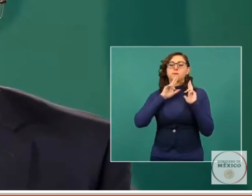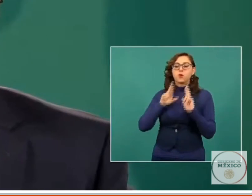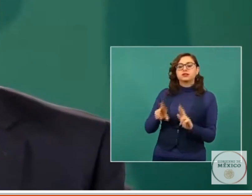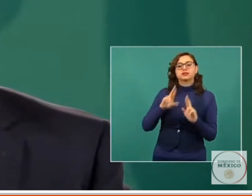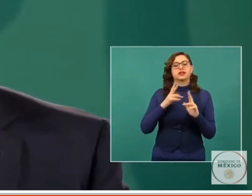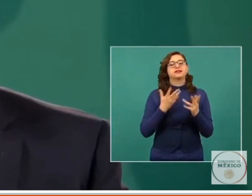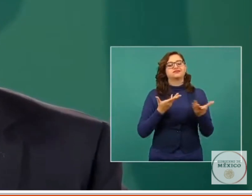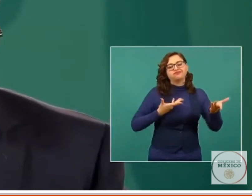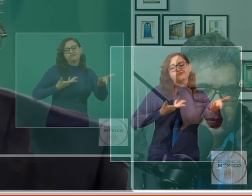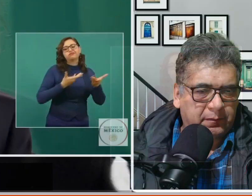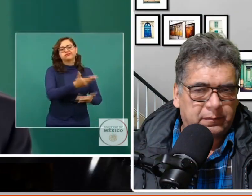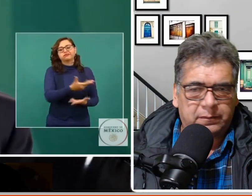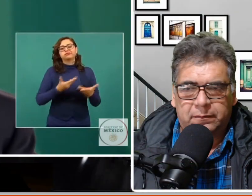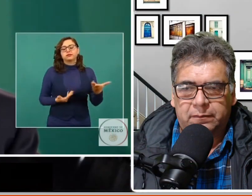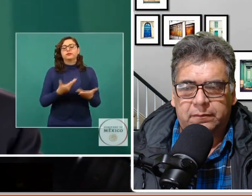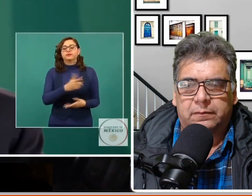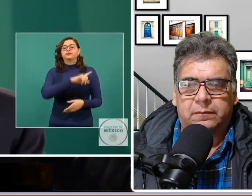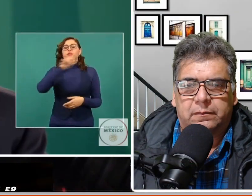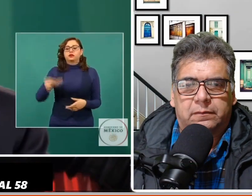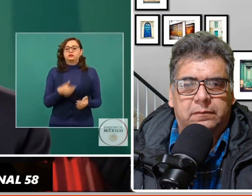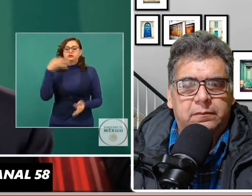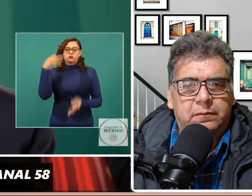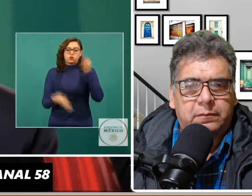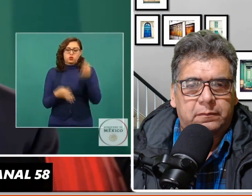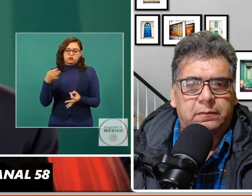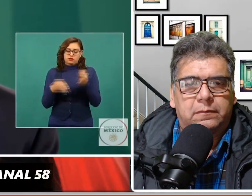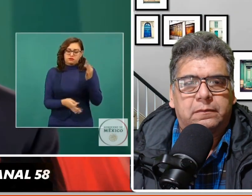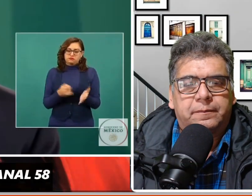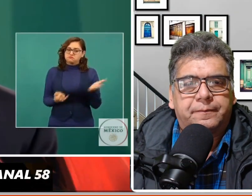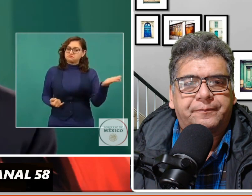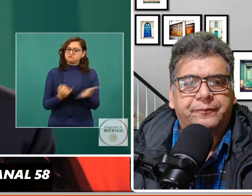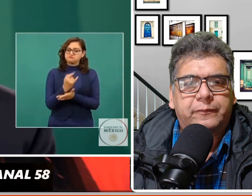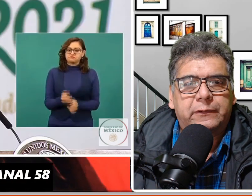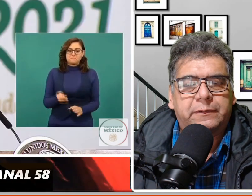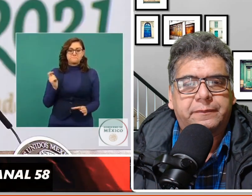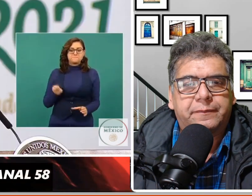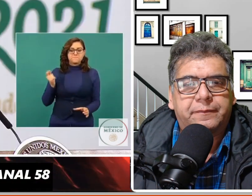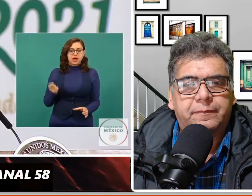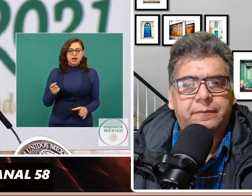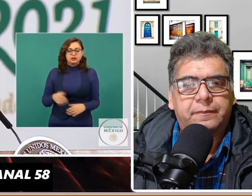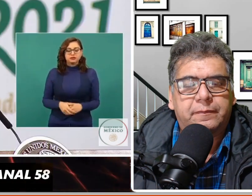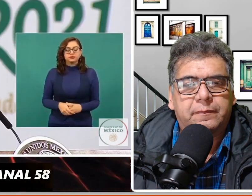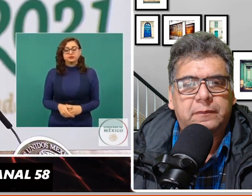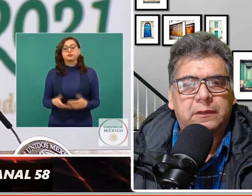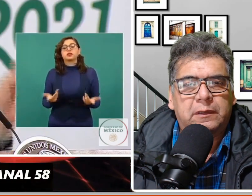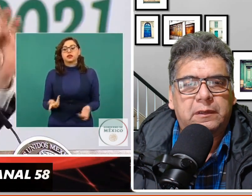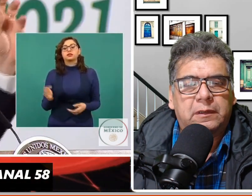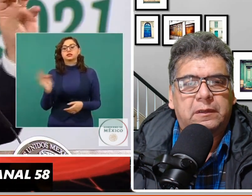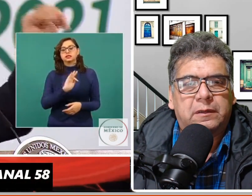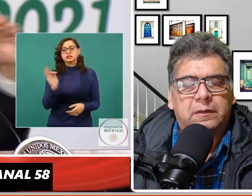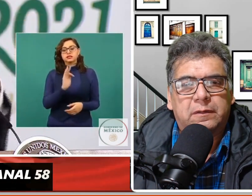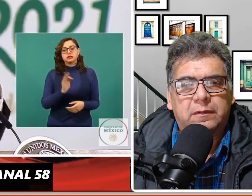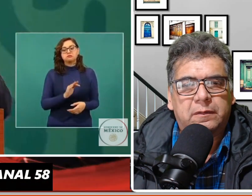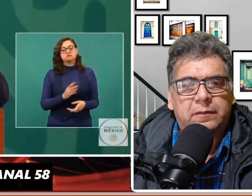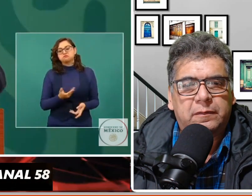una determinación, y en caso de que sea positiva para nosotros, pues puede eso significar que nos vayamos a una apelación. Ahora, ¿a qué